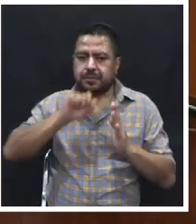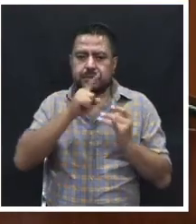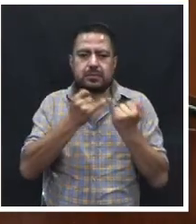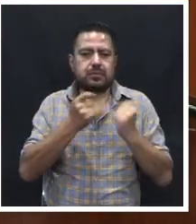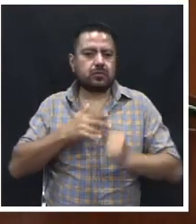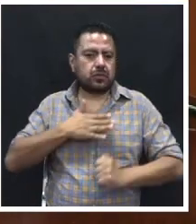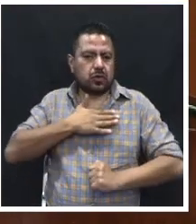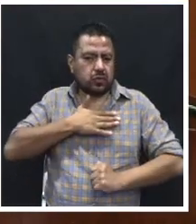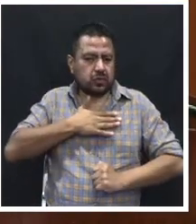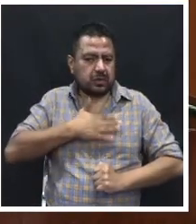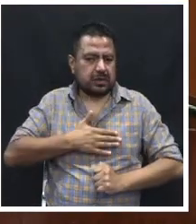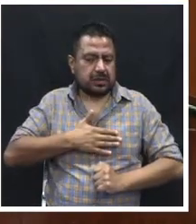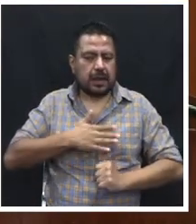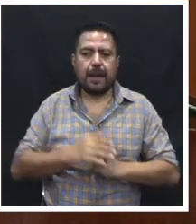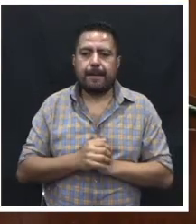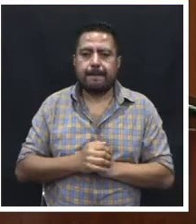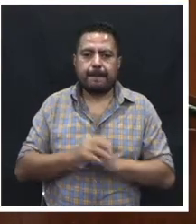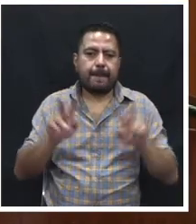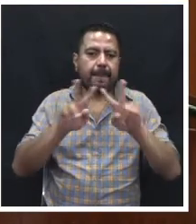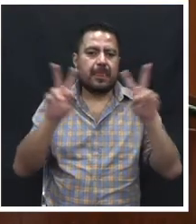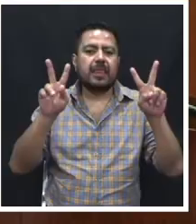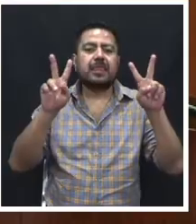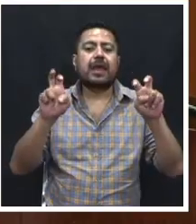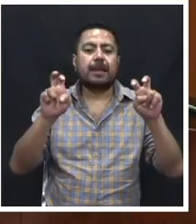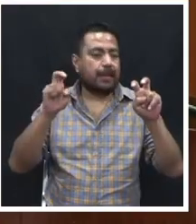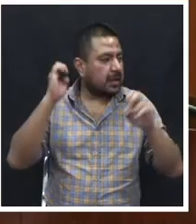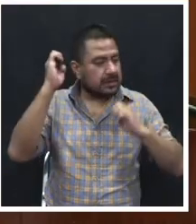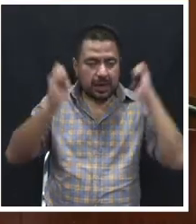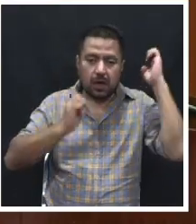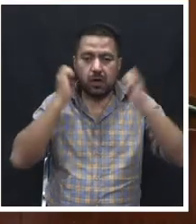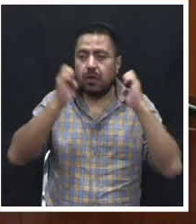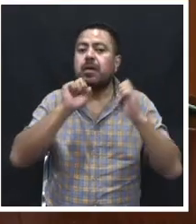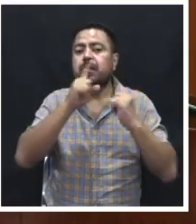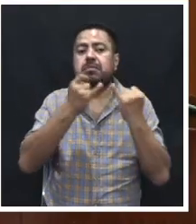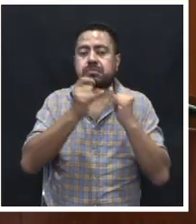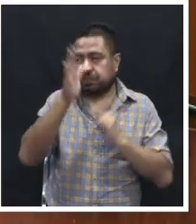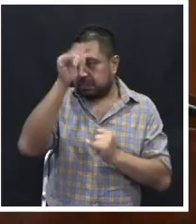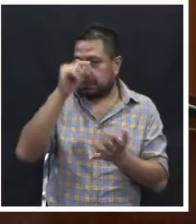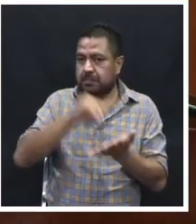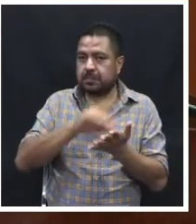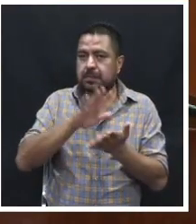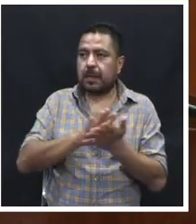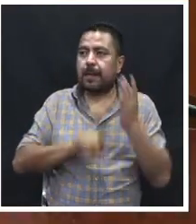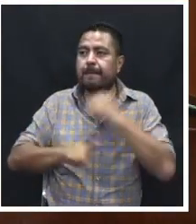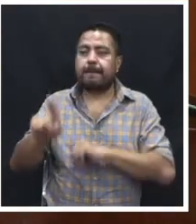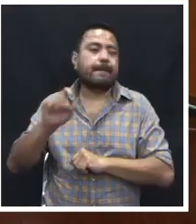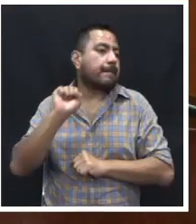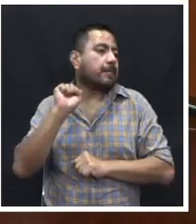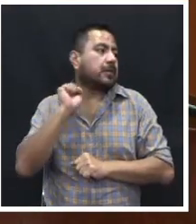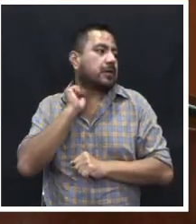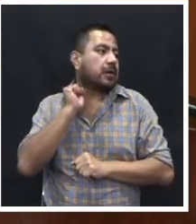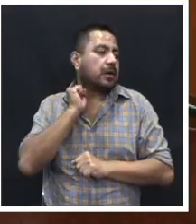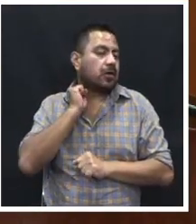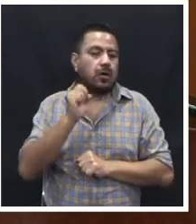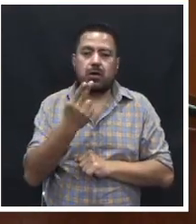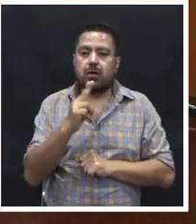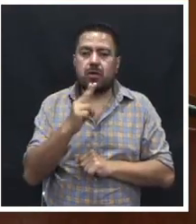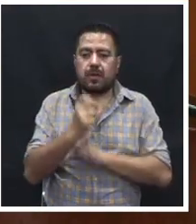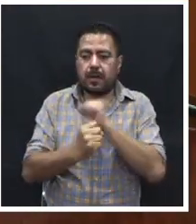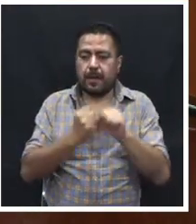justicia en asuntos ambientales, el cual fue ratificado por el Senado en noviembre de